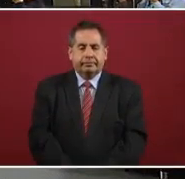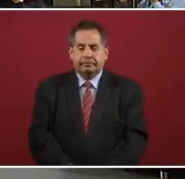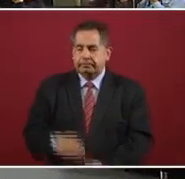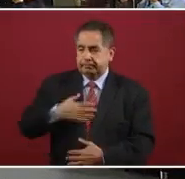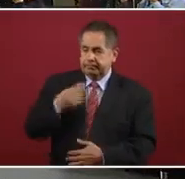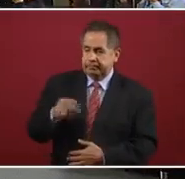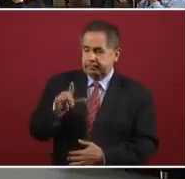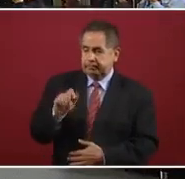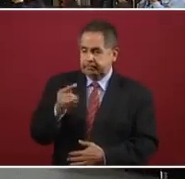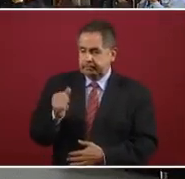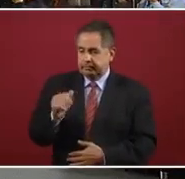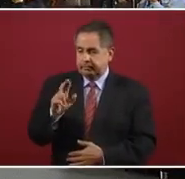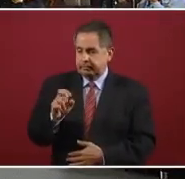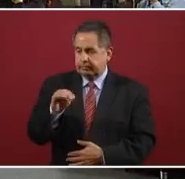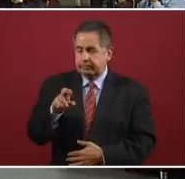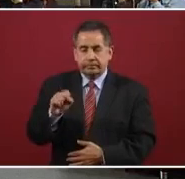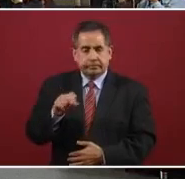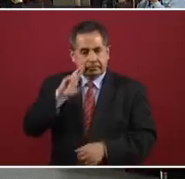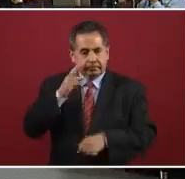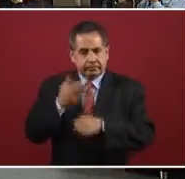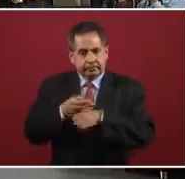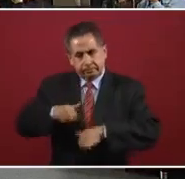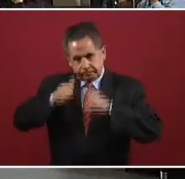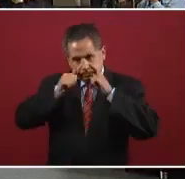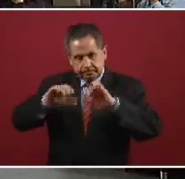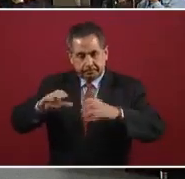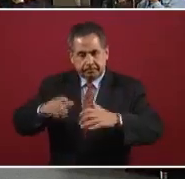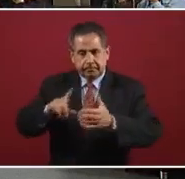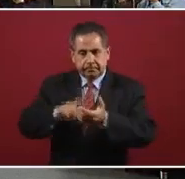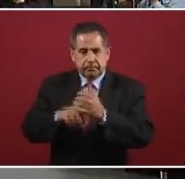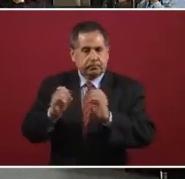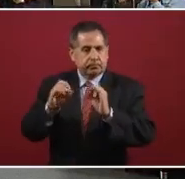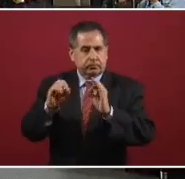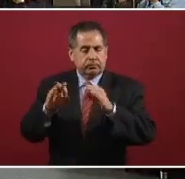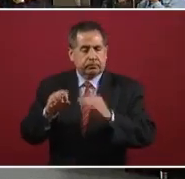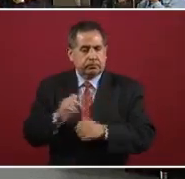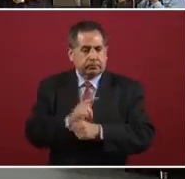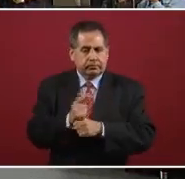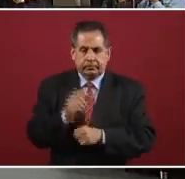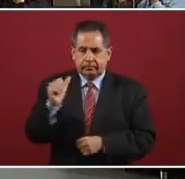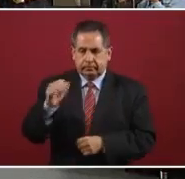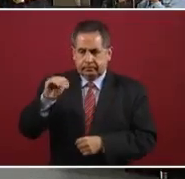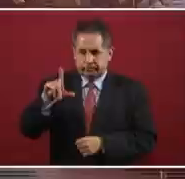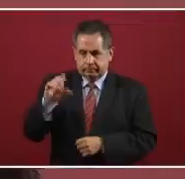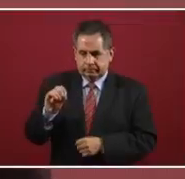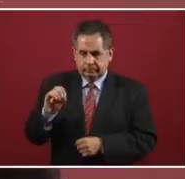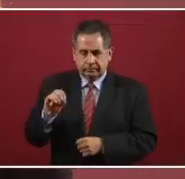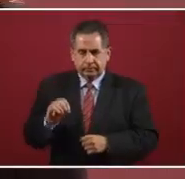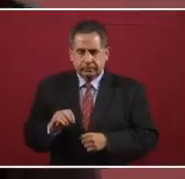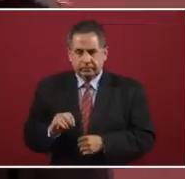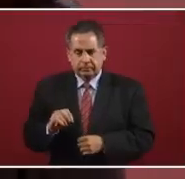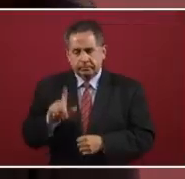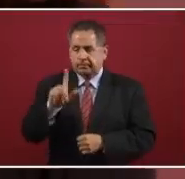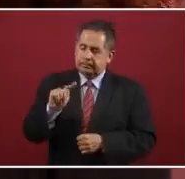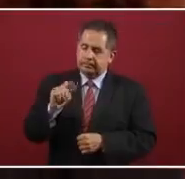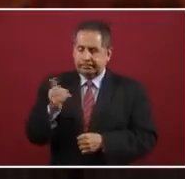Leticia Ramírez Amaya, responsable de atención ciudadana de la oficina del licenciado Andrés Manuel López Obrador. Me dicen